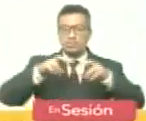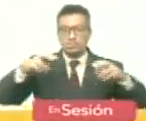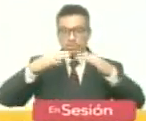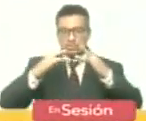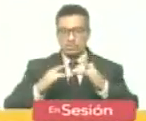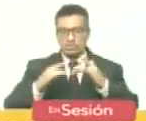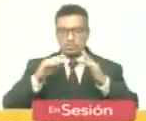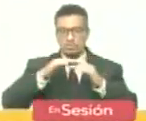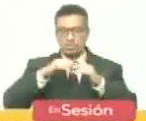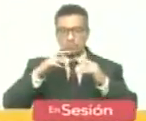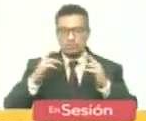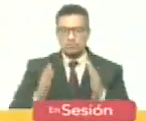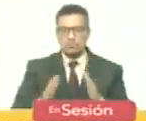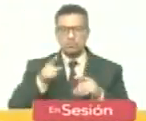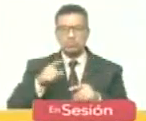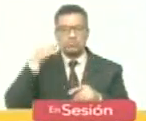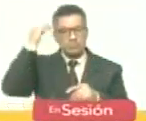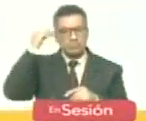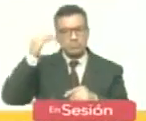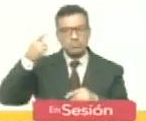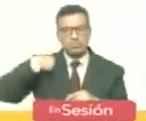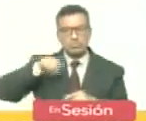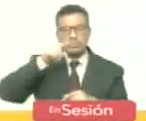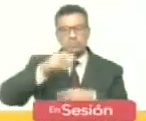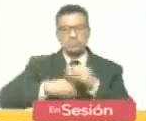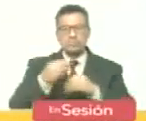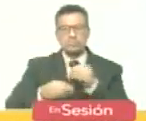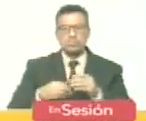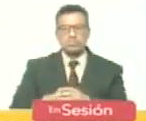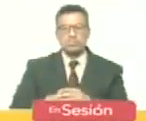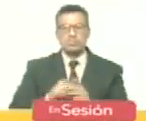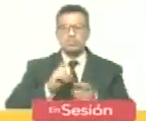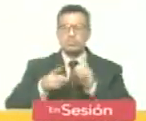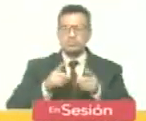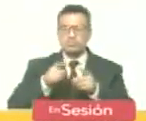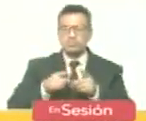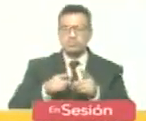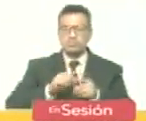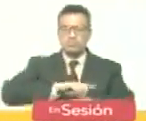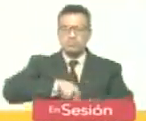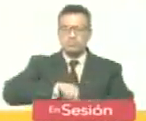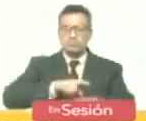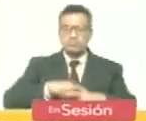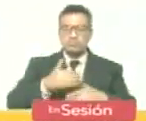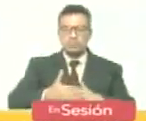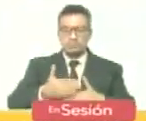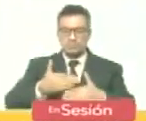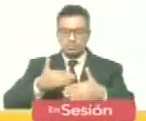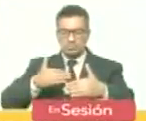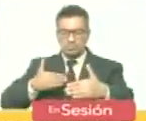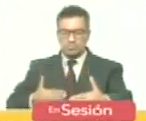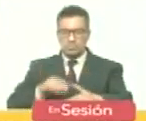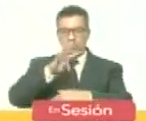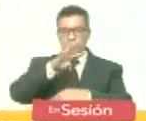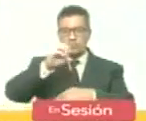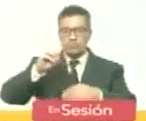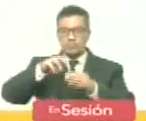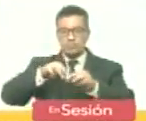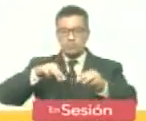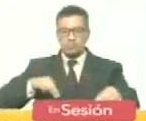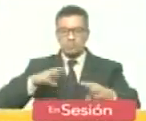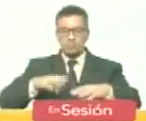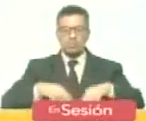estar donde se pensaba que debía estar y por alguna razón la retrasó 40 metros hacia atrás. Eso le salvó la vida al